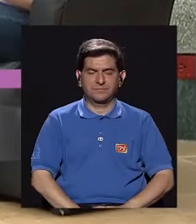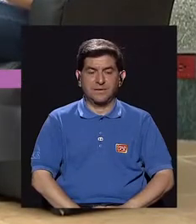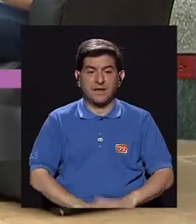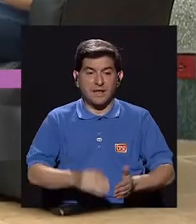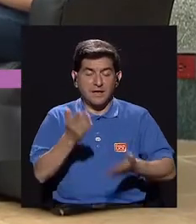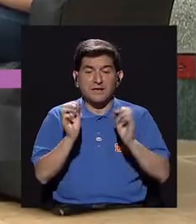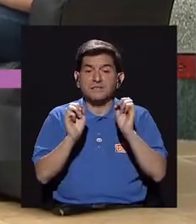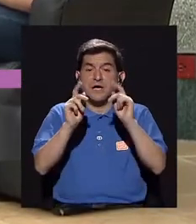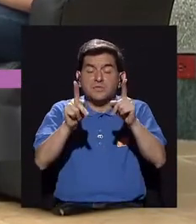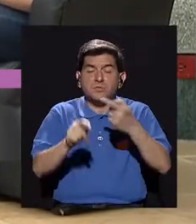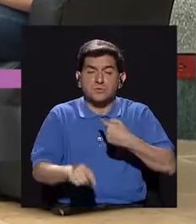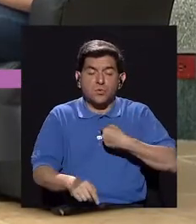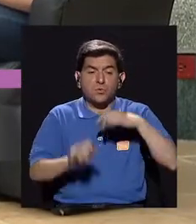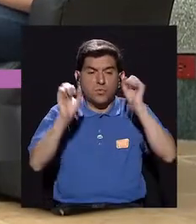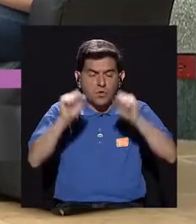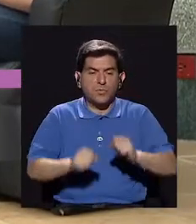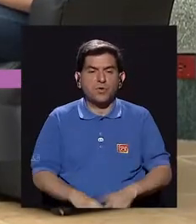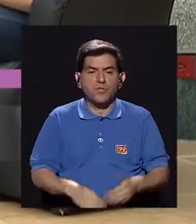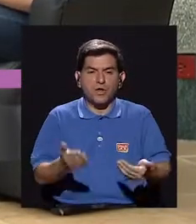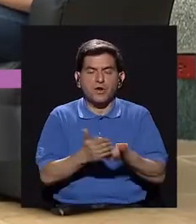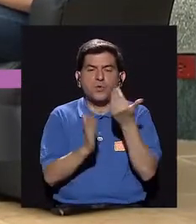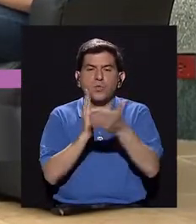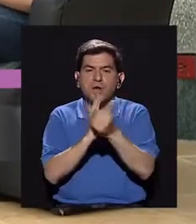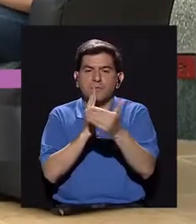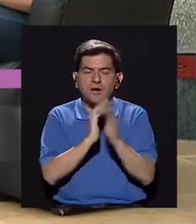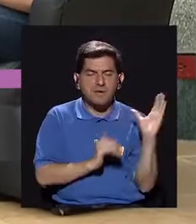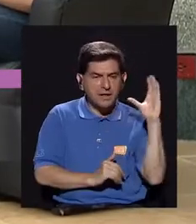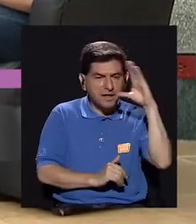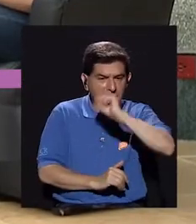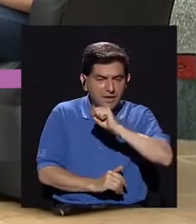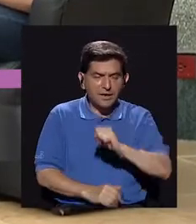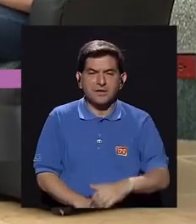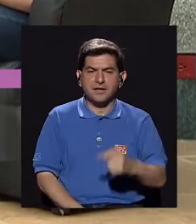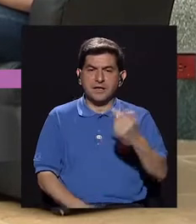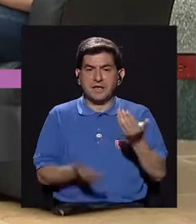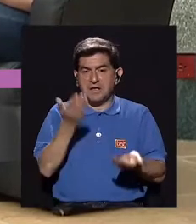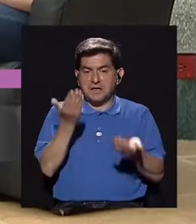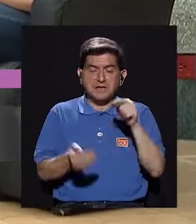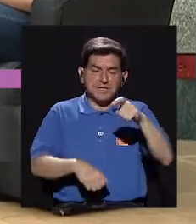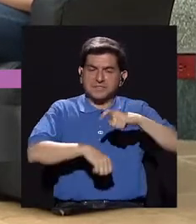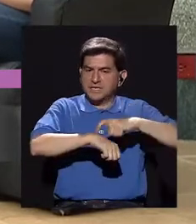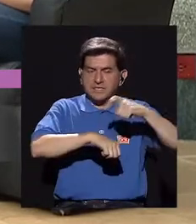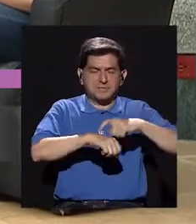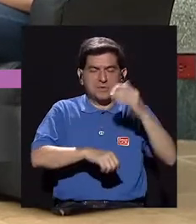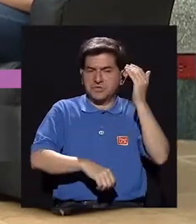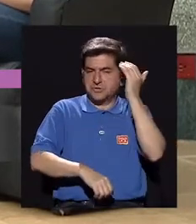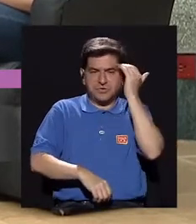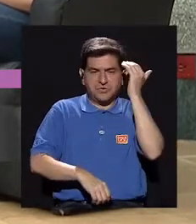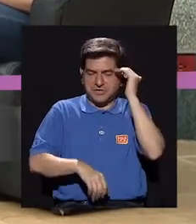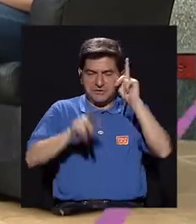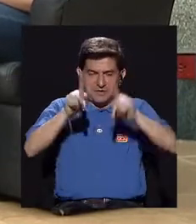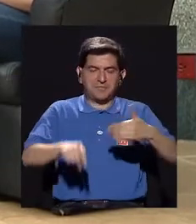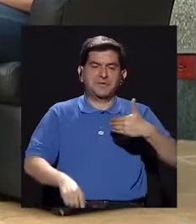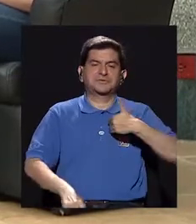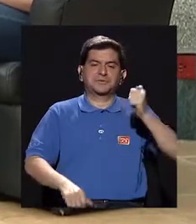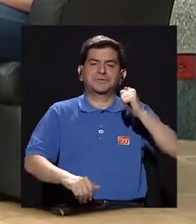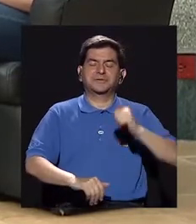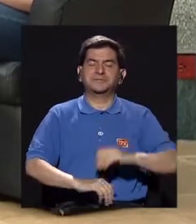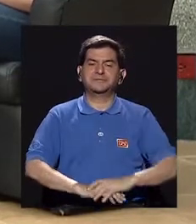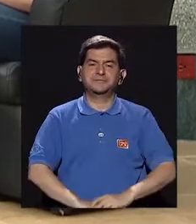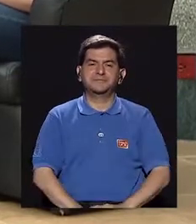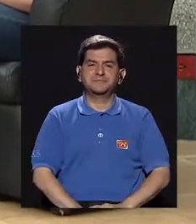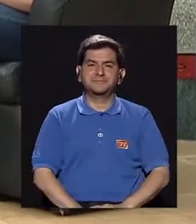Tal vez esta sea una oportunidad para poder abrir nuevas habilidades y descubrir nuevas destrezas que tal vez en ese momento no sabía que las tenía,